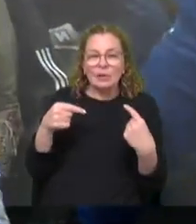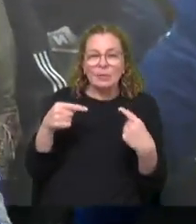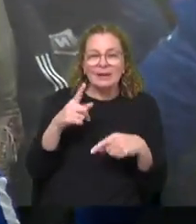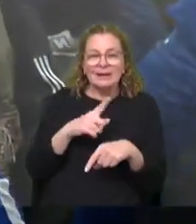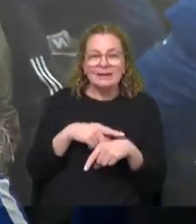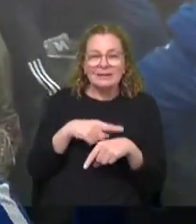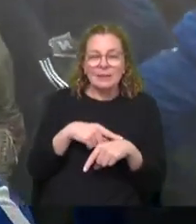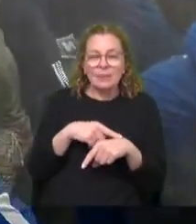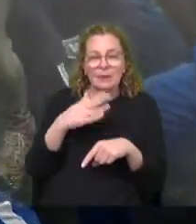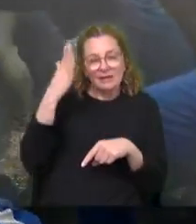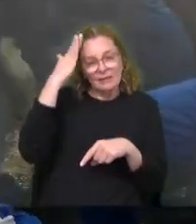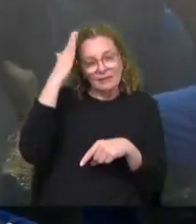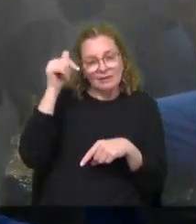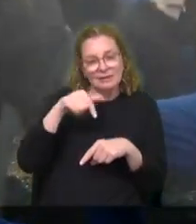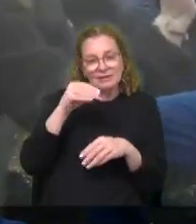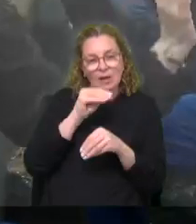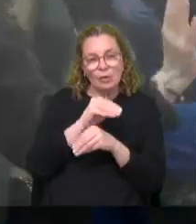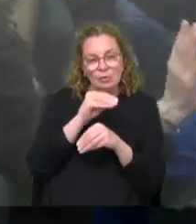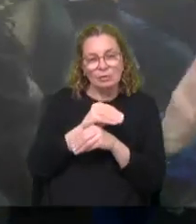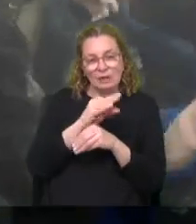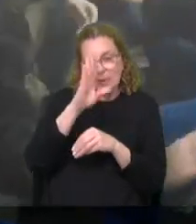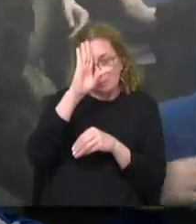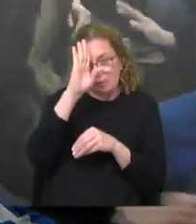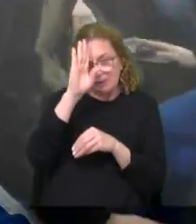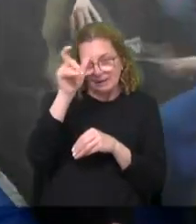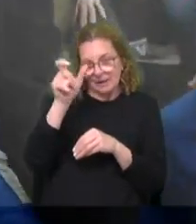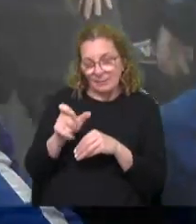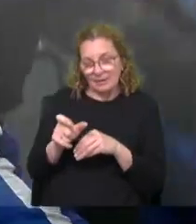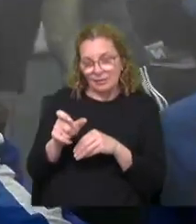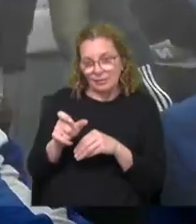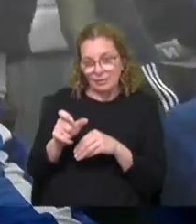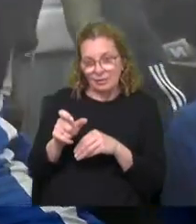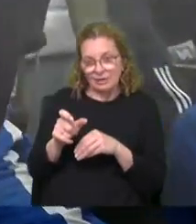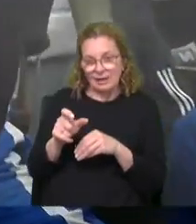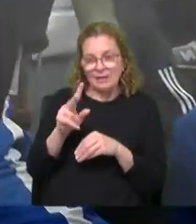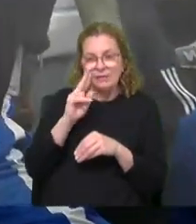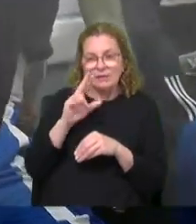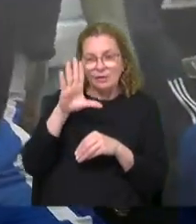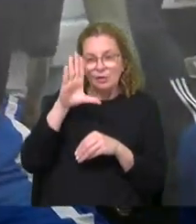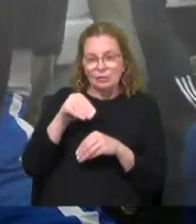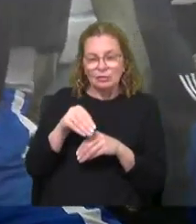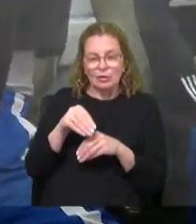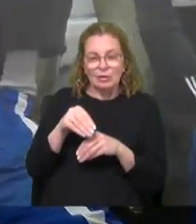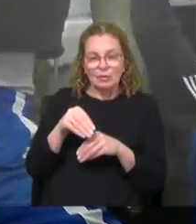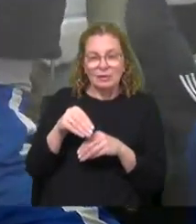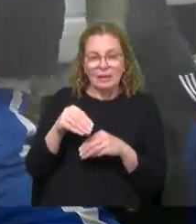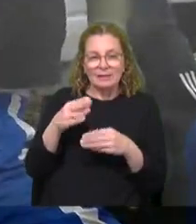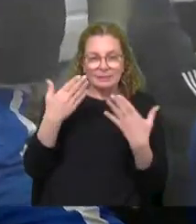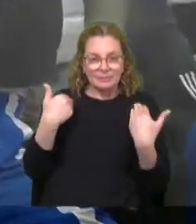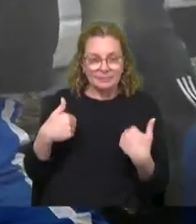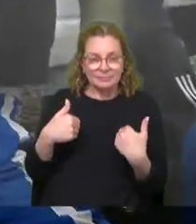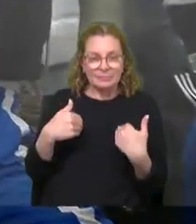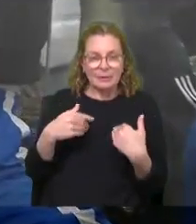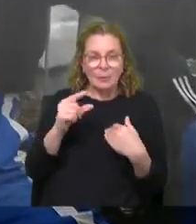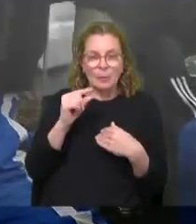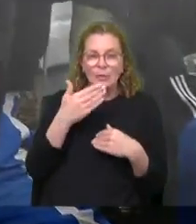para saber más de esta cultura y que la gente pueda aprender un poco más. Más allá de vernos todas montadas y que tacos, sino como entender un